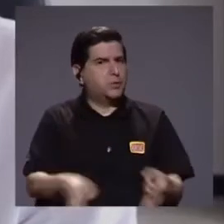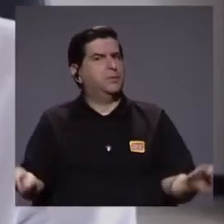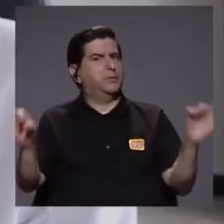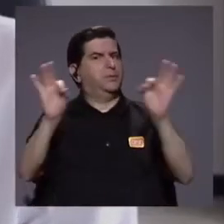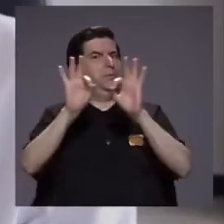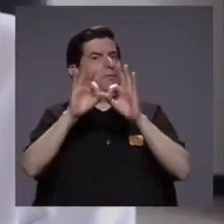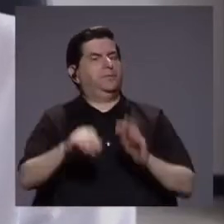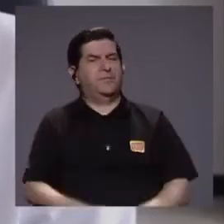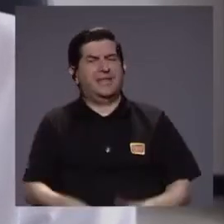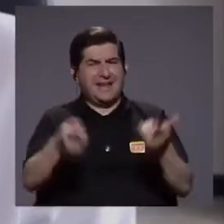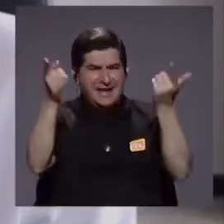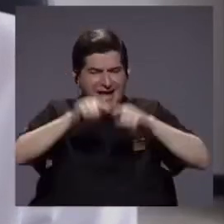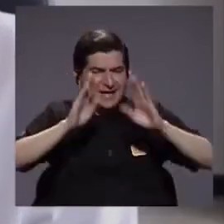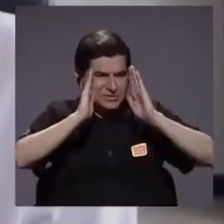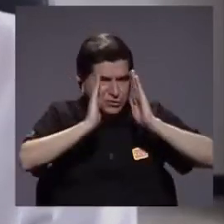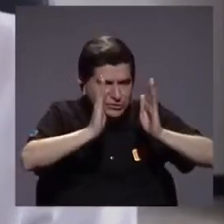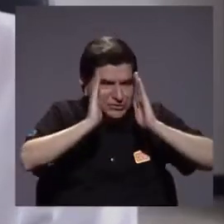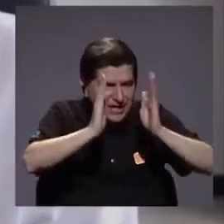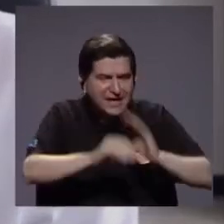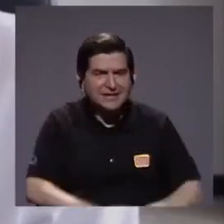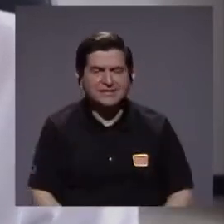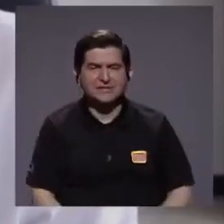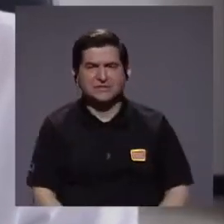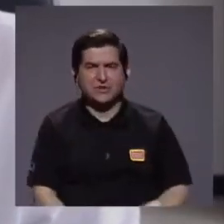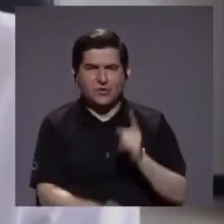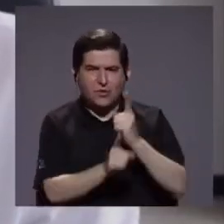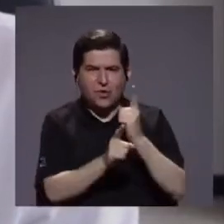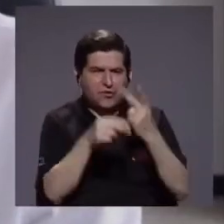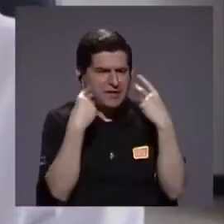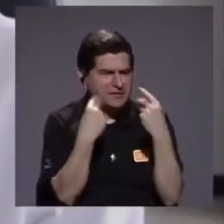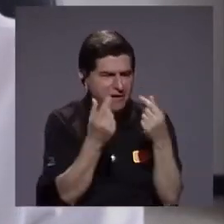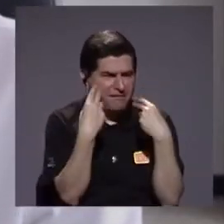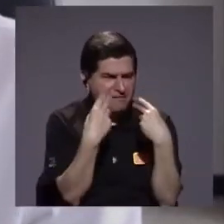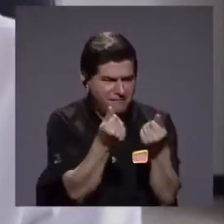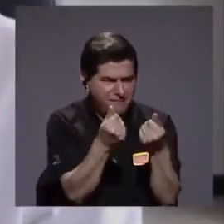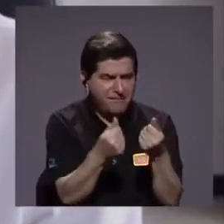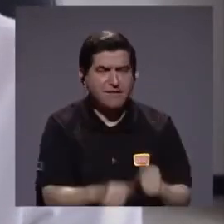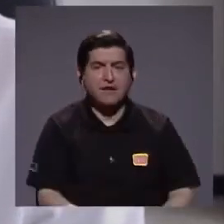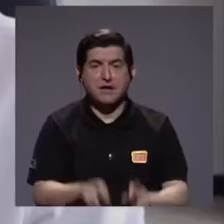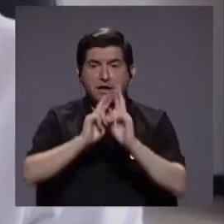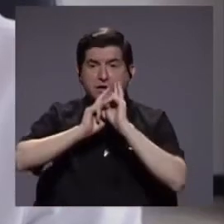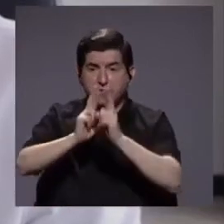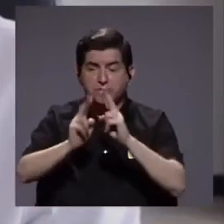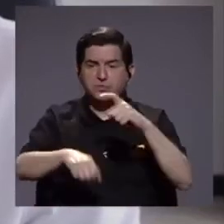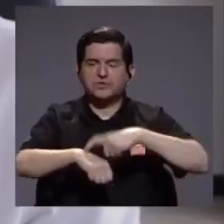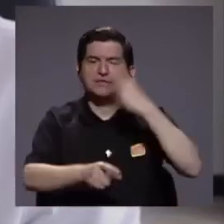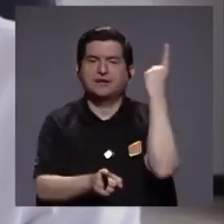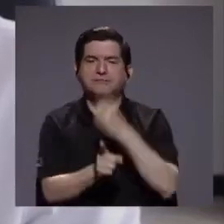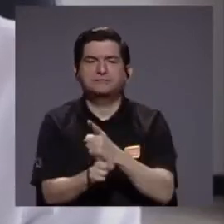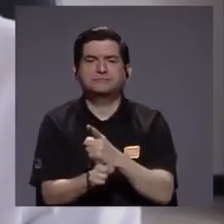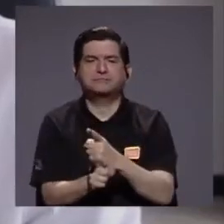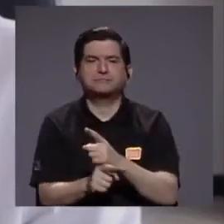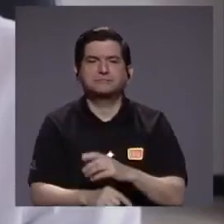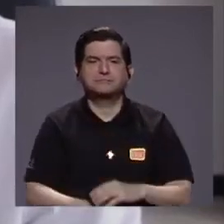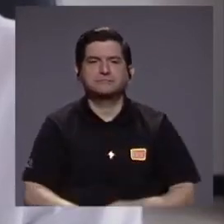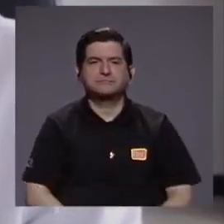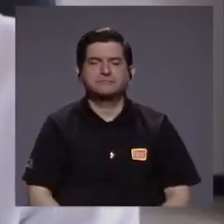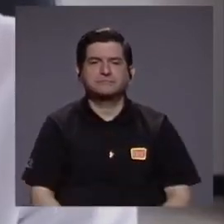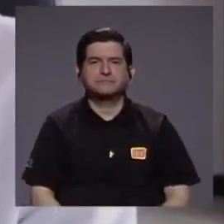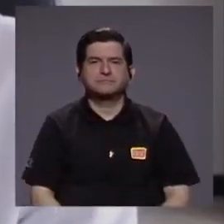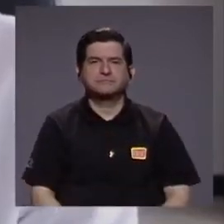importante para que los casos sean atendidos con la respectiva celeridad y se responda a tiempo.